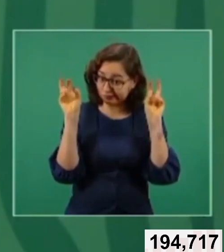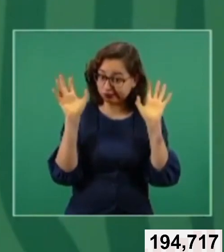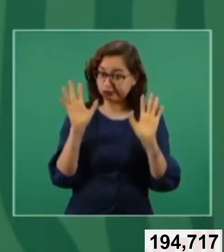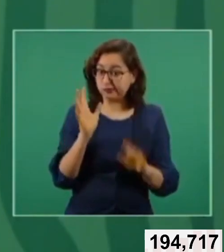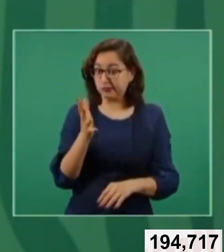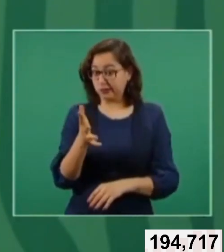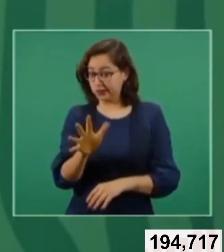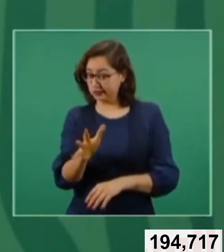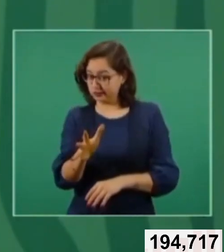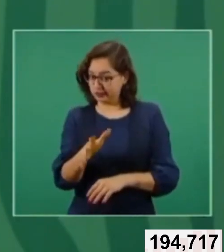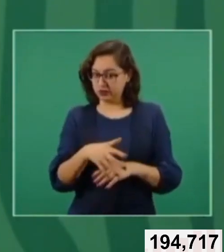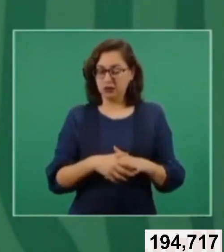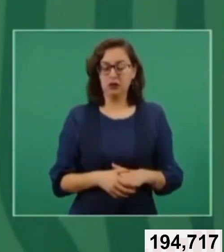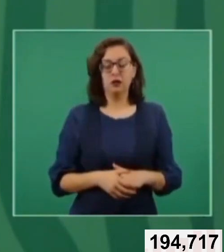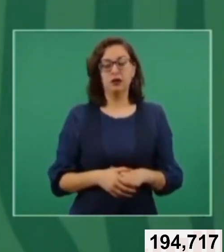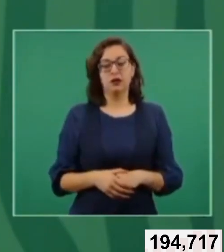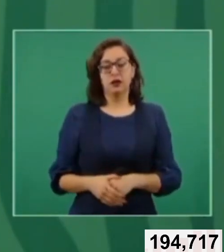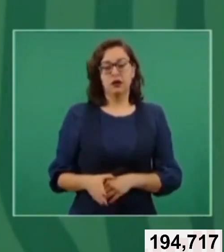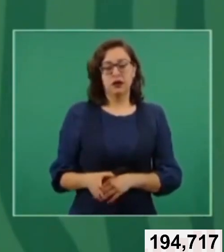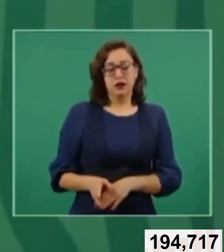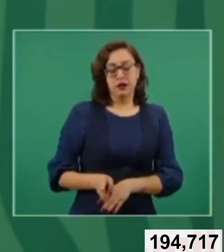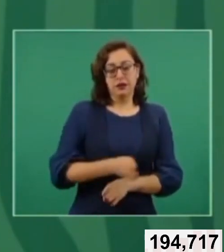44 34